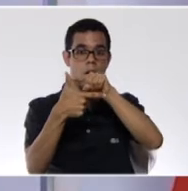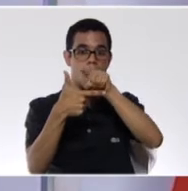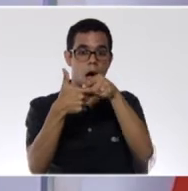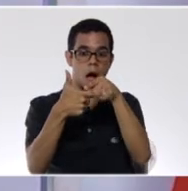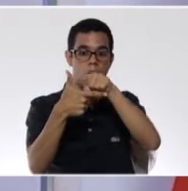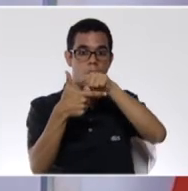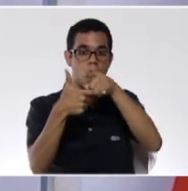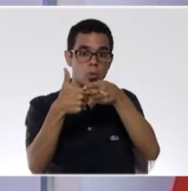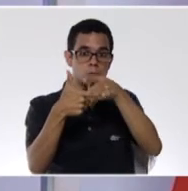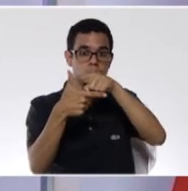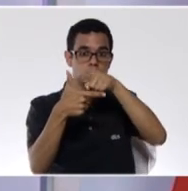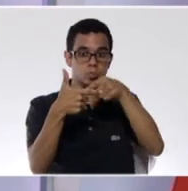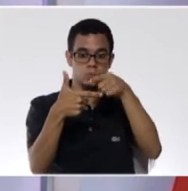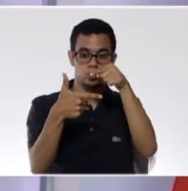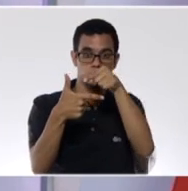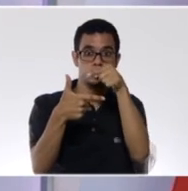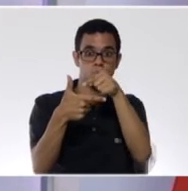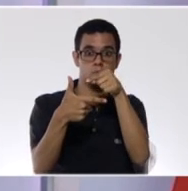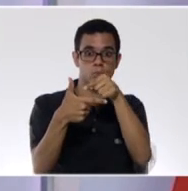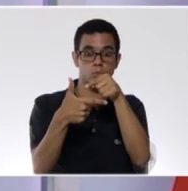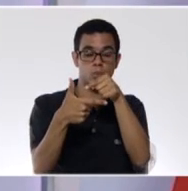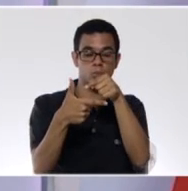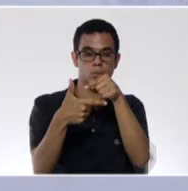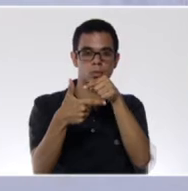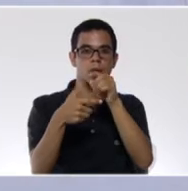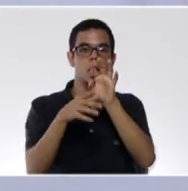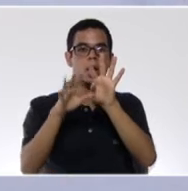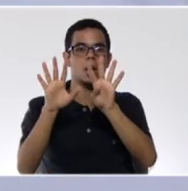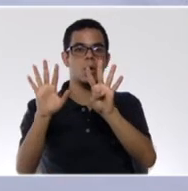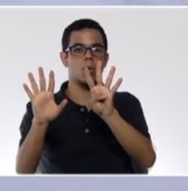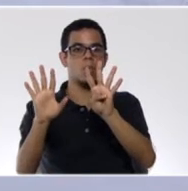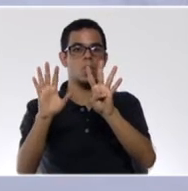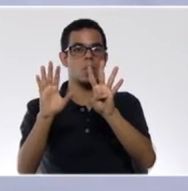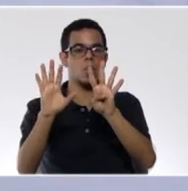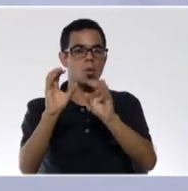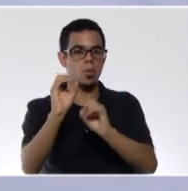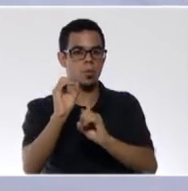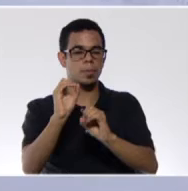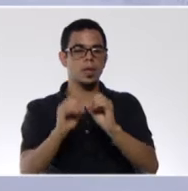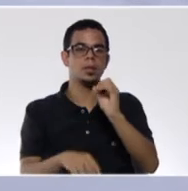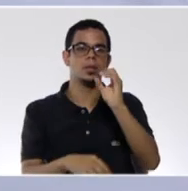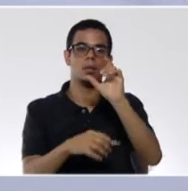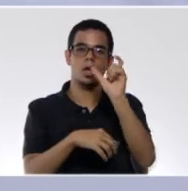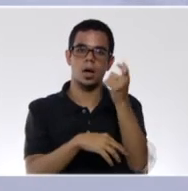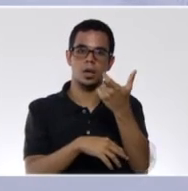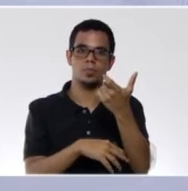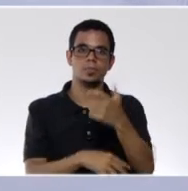Las medidas no necesariamente tienen que ser las que indica el ejercicio.